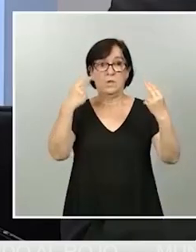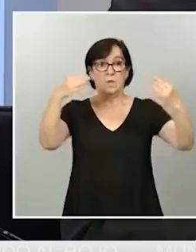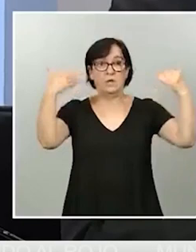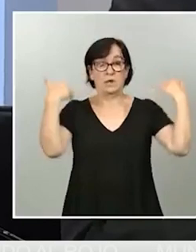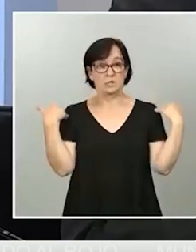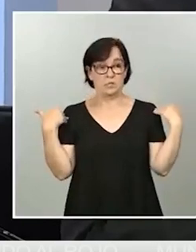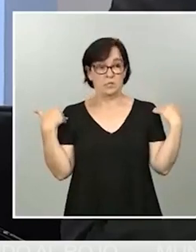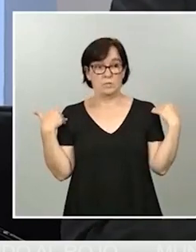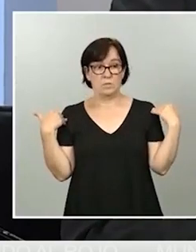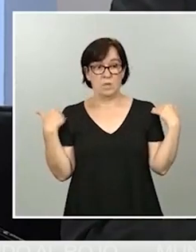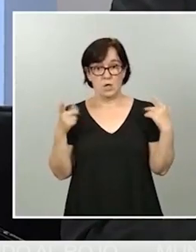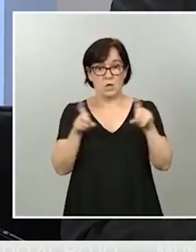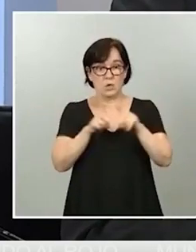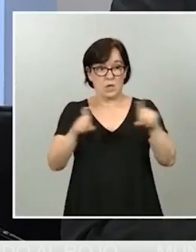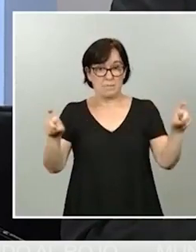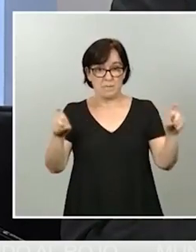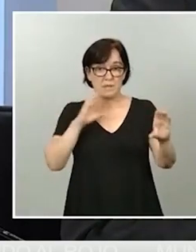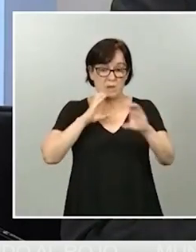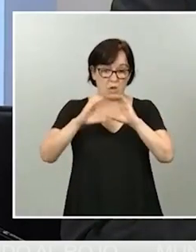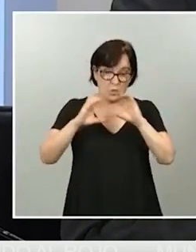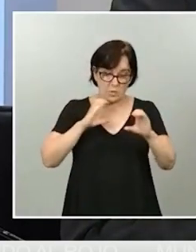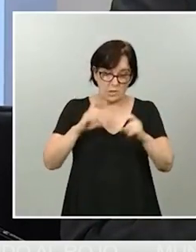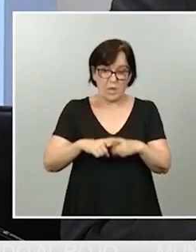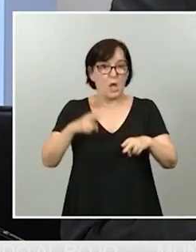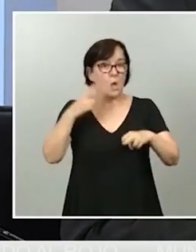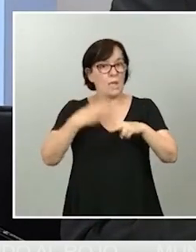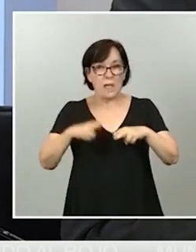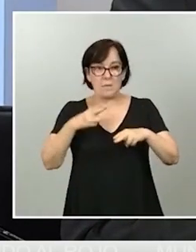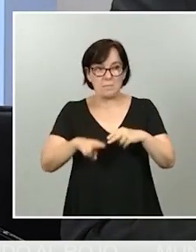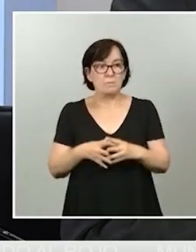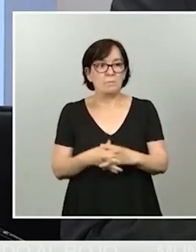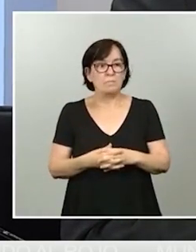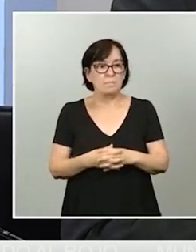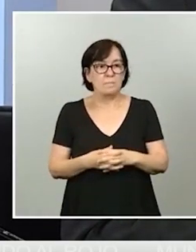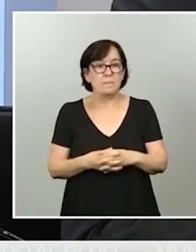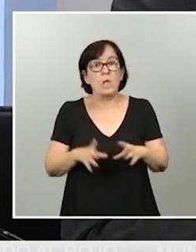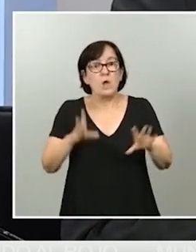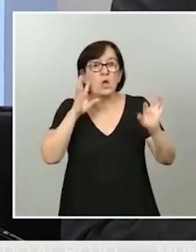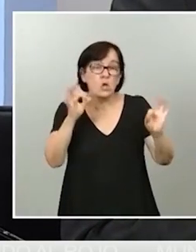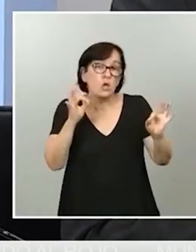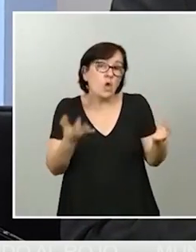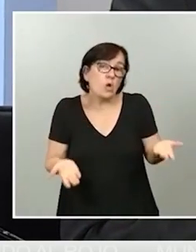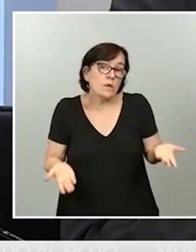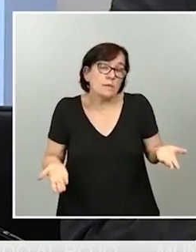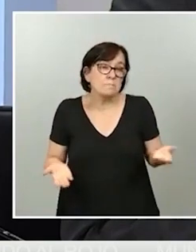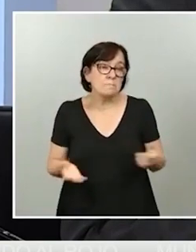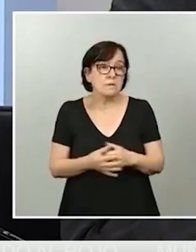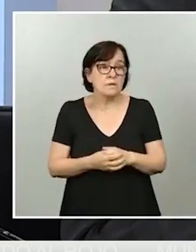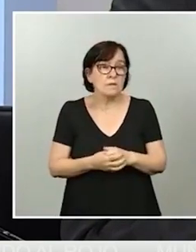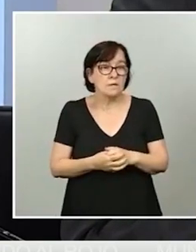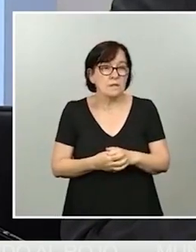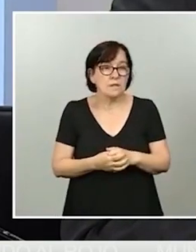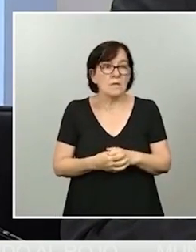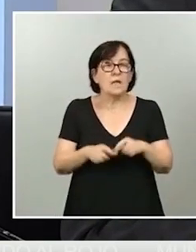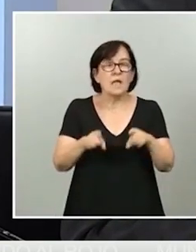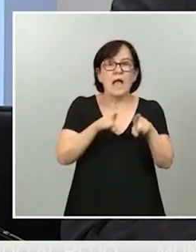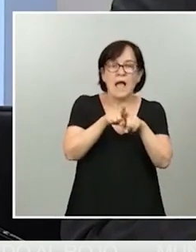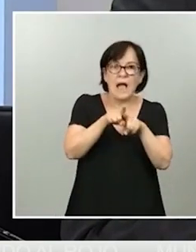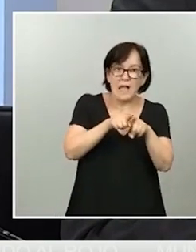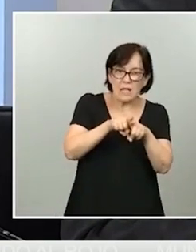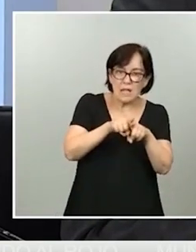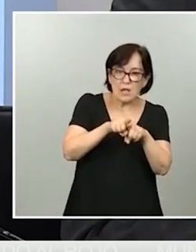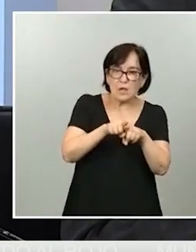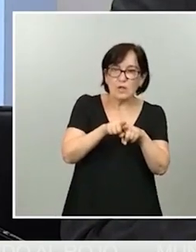diré más. No me extraña nada que le hayan amenazado o estén amenazándole al juez instructor